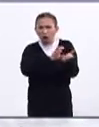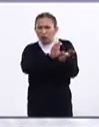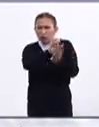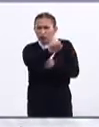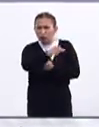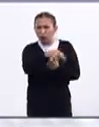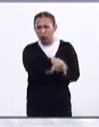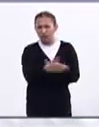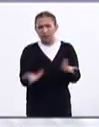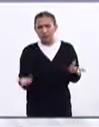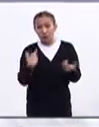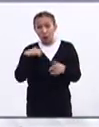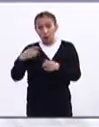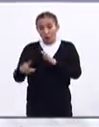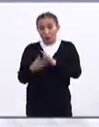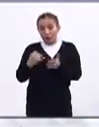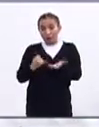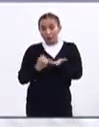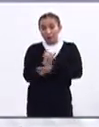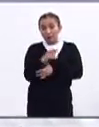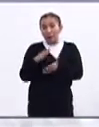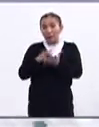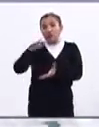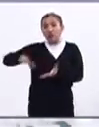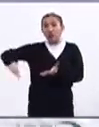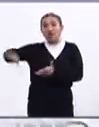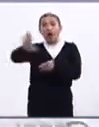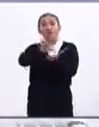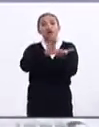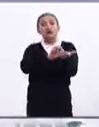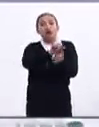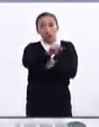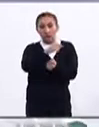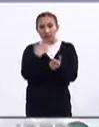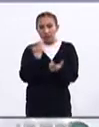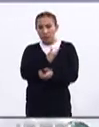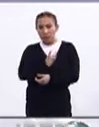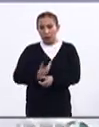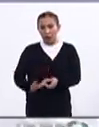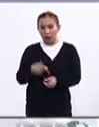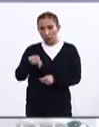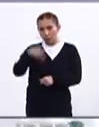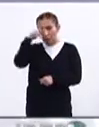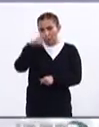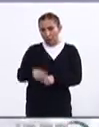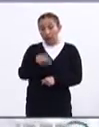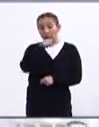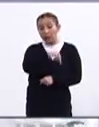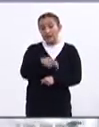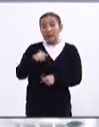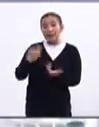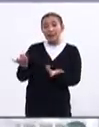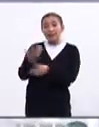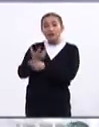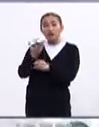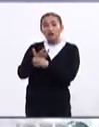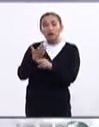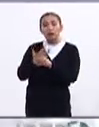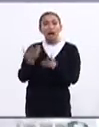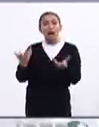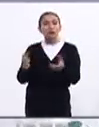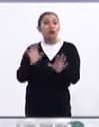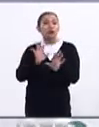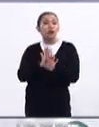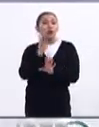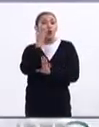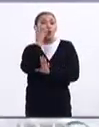se restablece la democracia, la mayor parte de las constituciones de régimen presidencialista, como el mexicano y el estadounidense, lo hacen nada